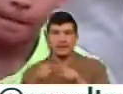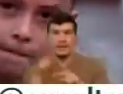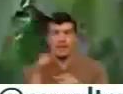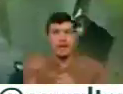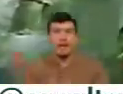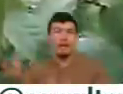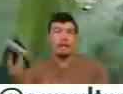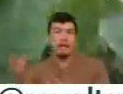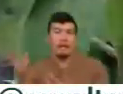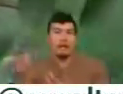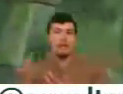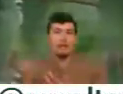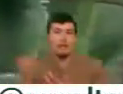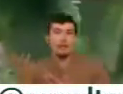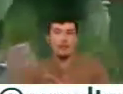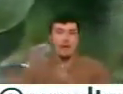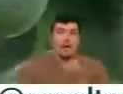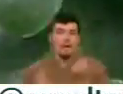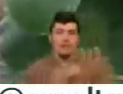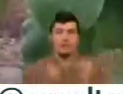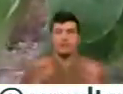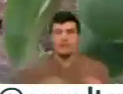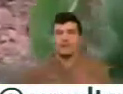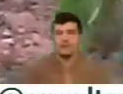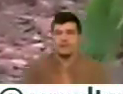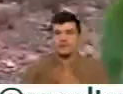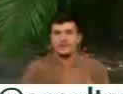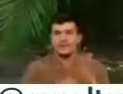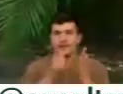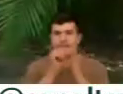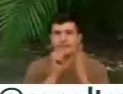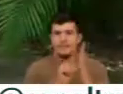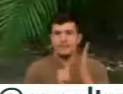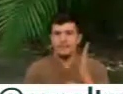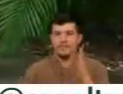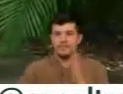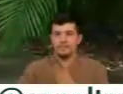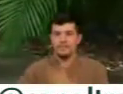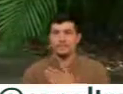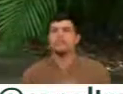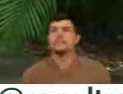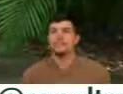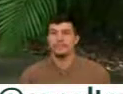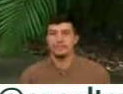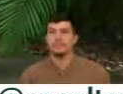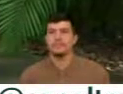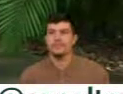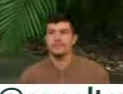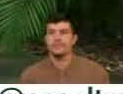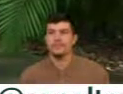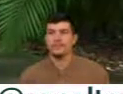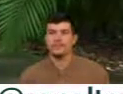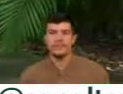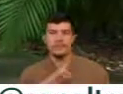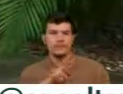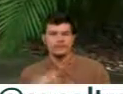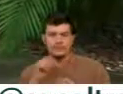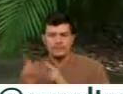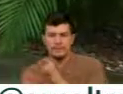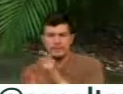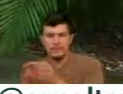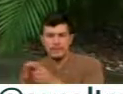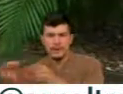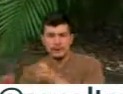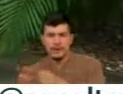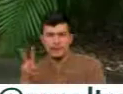la espera de una mano ayuda para poder continuar con su proceso de educación. Hicimos un censo en Valle del Rodeo, Torres del Rodeo, sector de Atalaya y